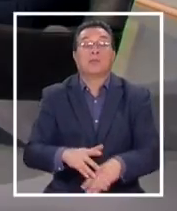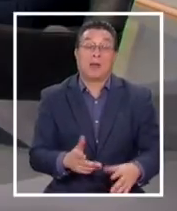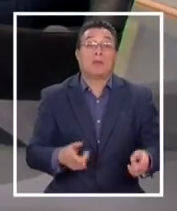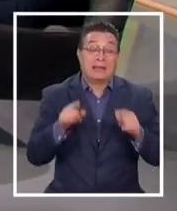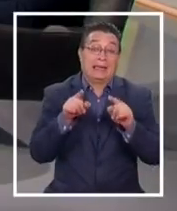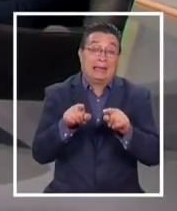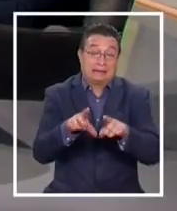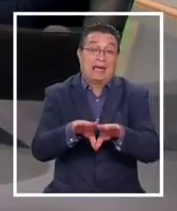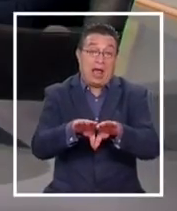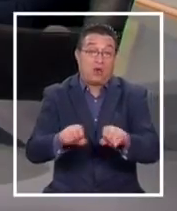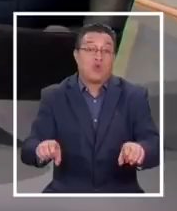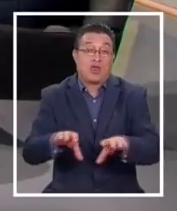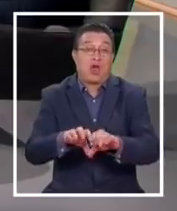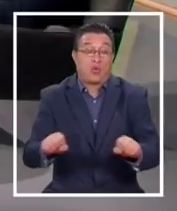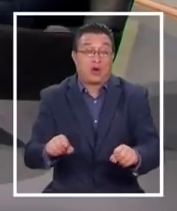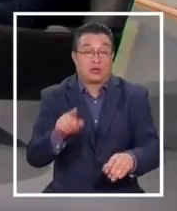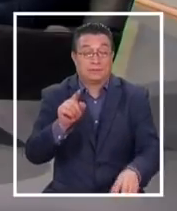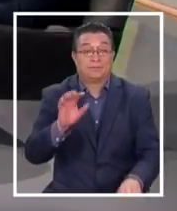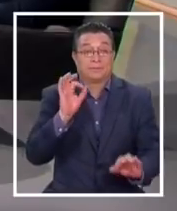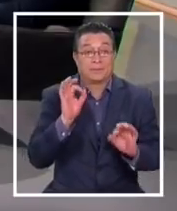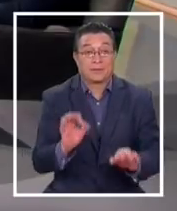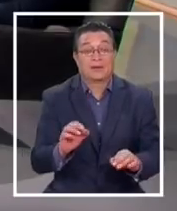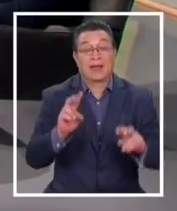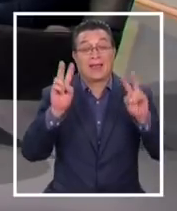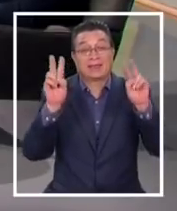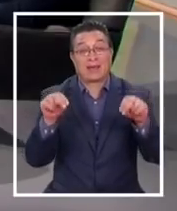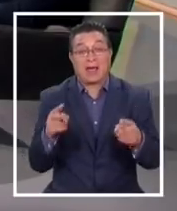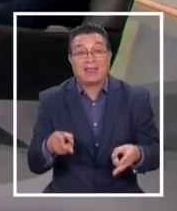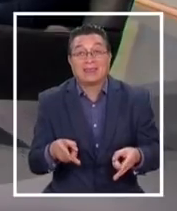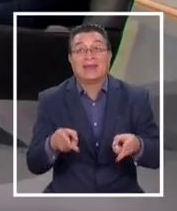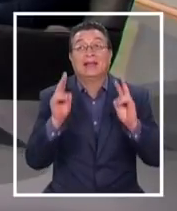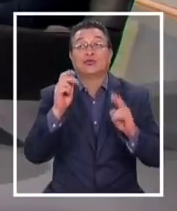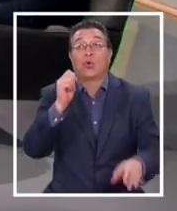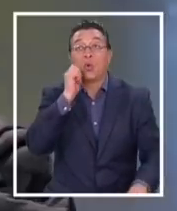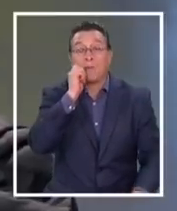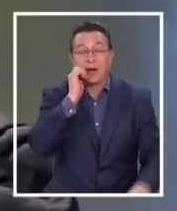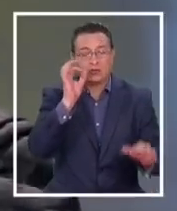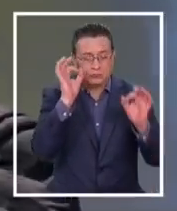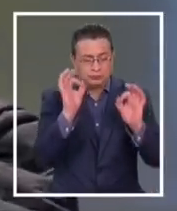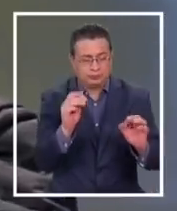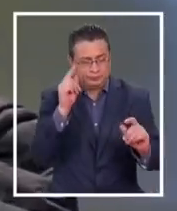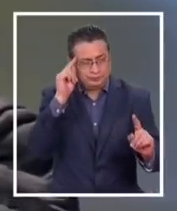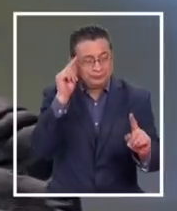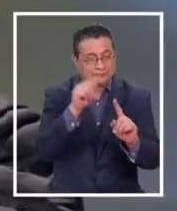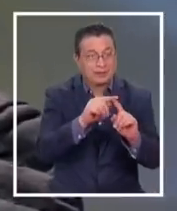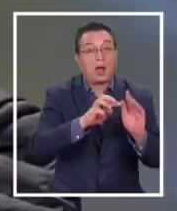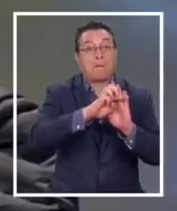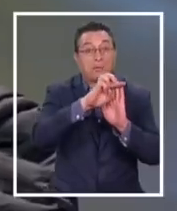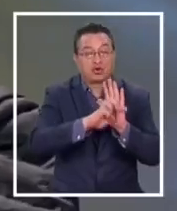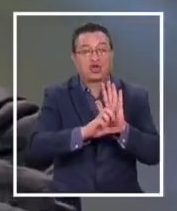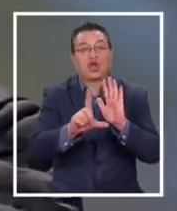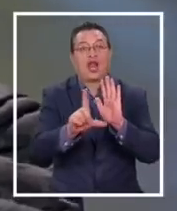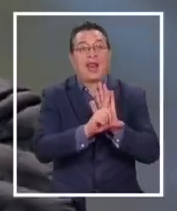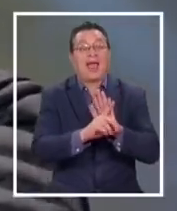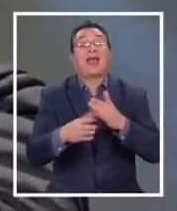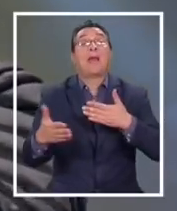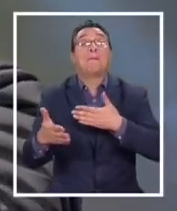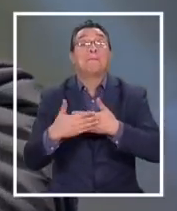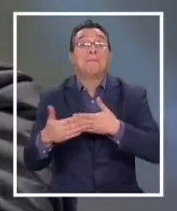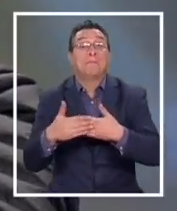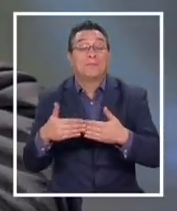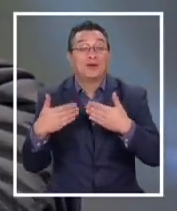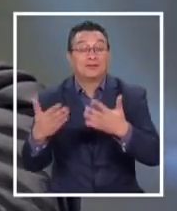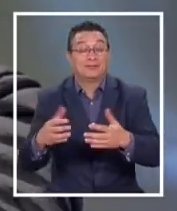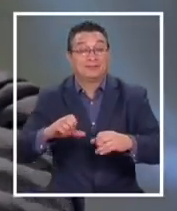sentido? Porque, por precisar, el tema de derechos humanos concreto es el proyecto de ley de indulto a